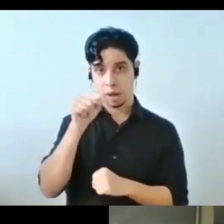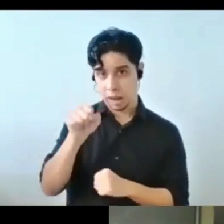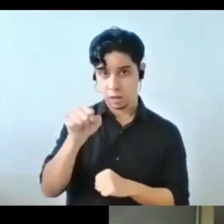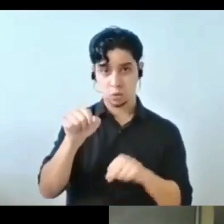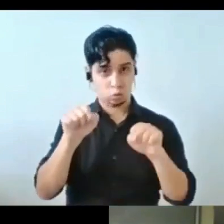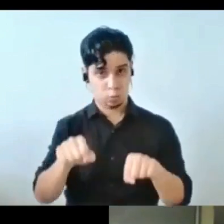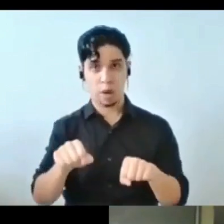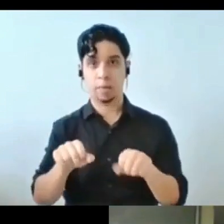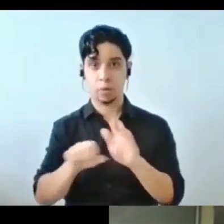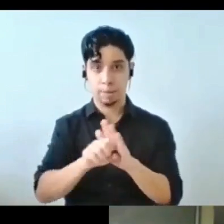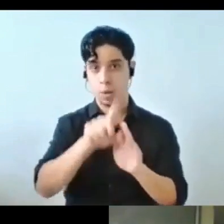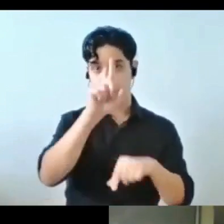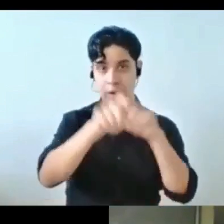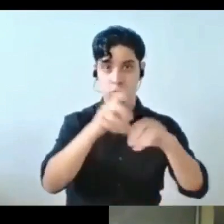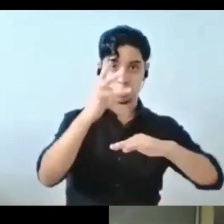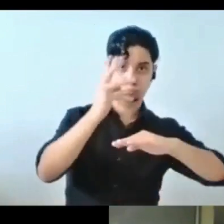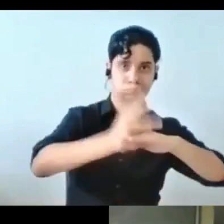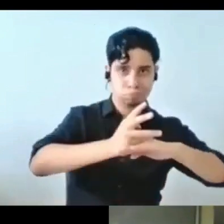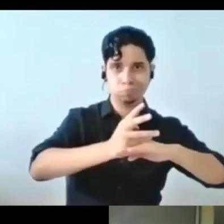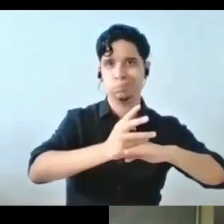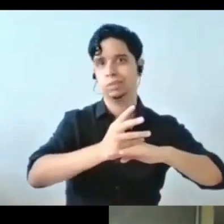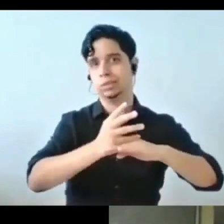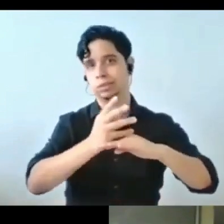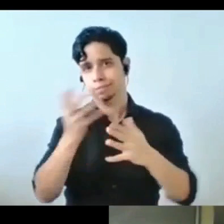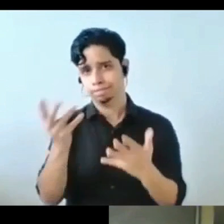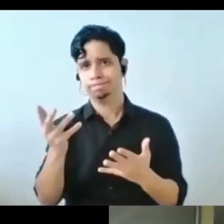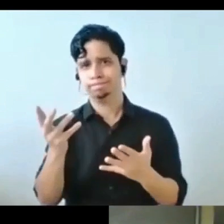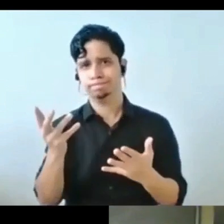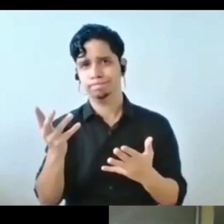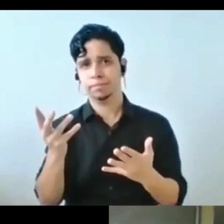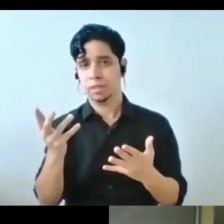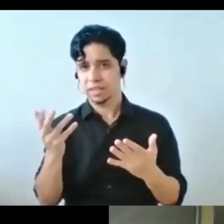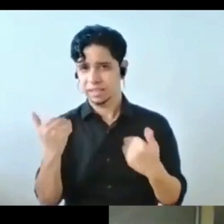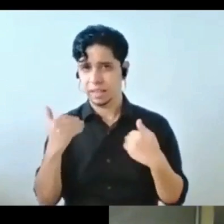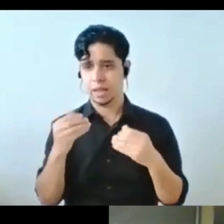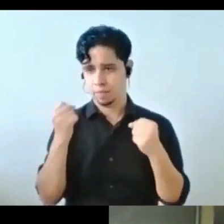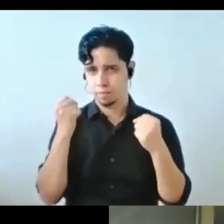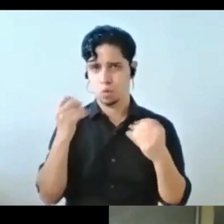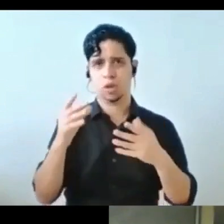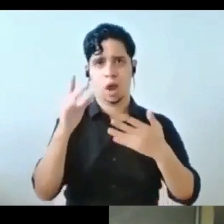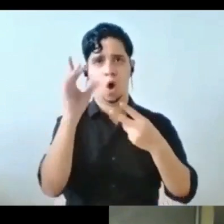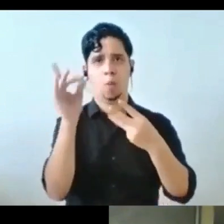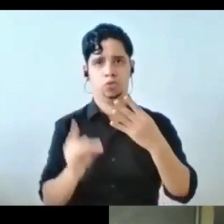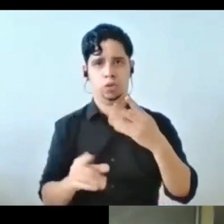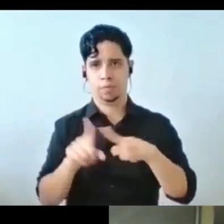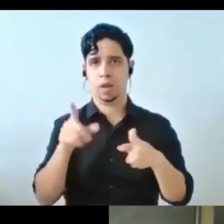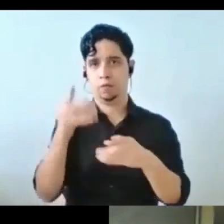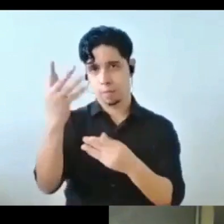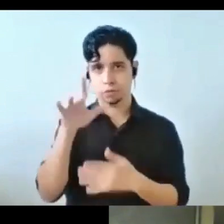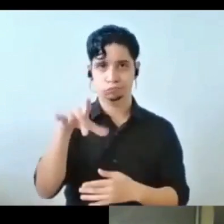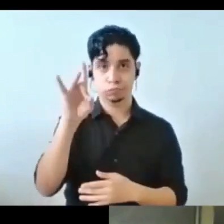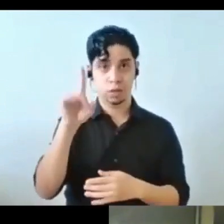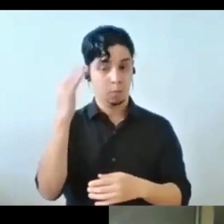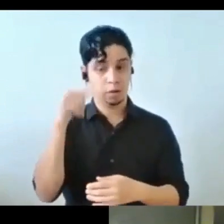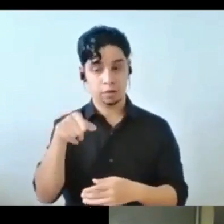las preguntas si no la encuentra en nuestra página. O sea, tiene vías por todas partes de conseguir la información, porque es bien